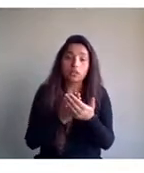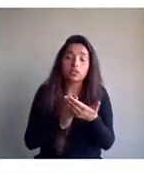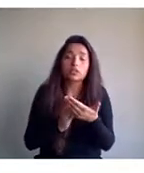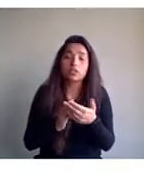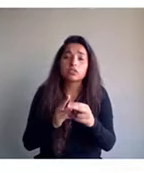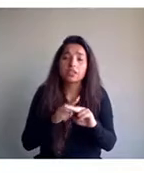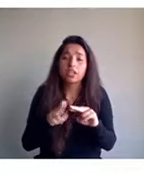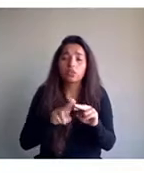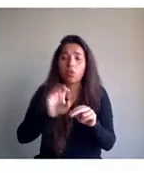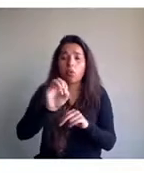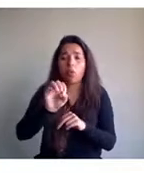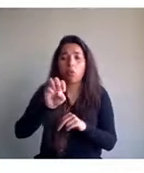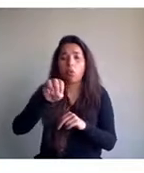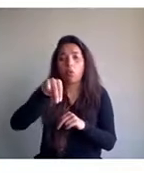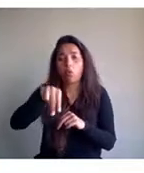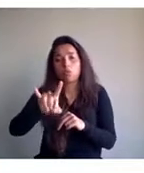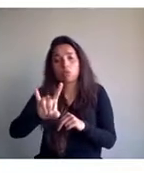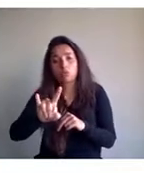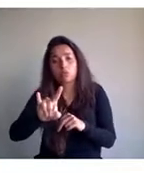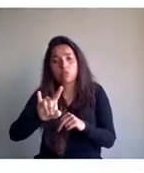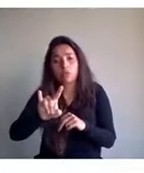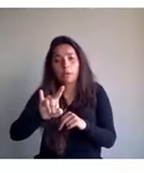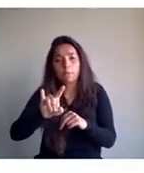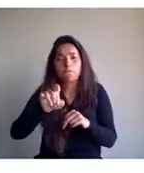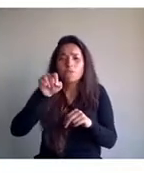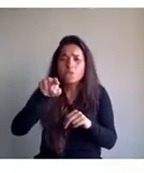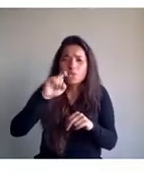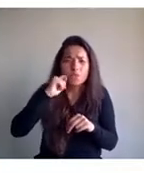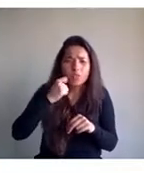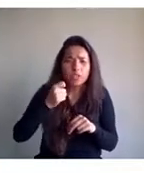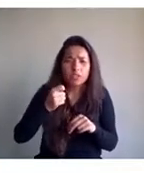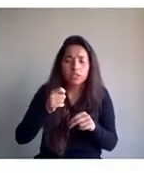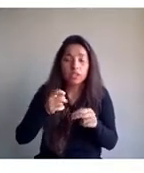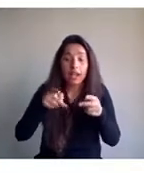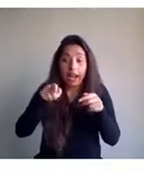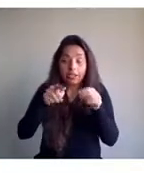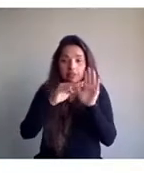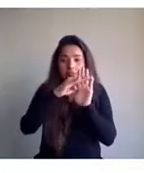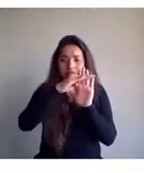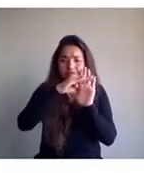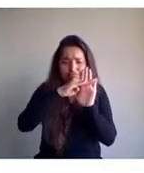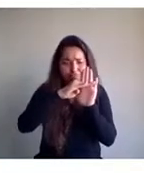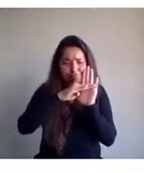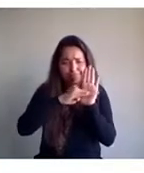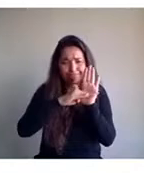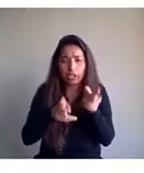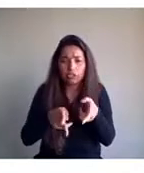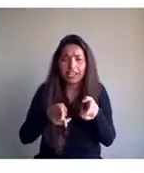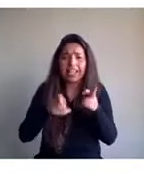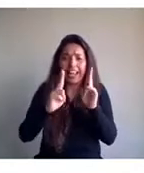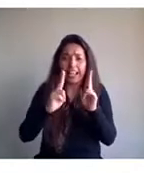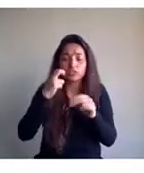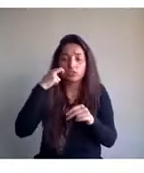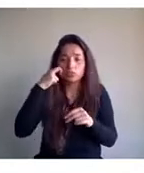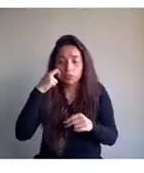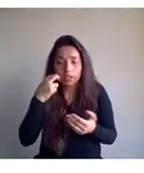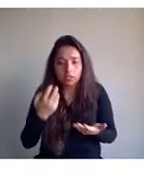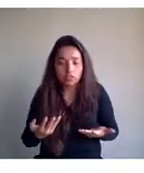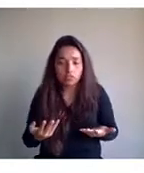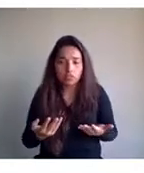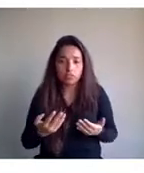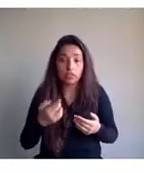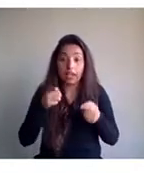de los derechos del hombre es un tema de dignidad humana es un tema de dónde sale la democracia de donde sale toda la racionalidad